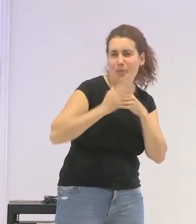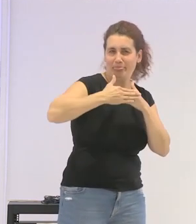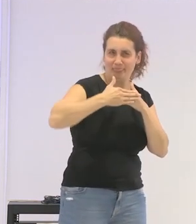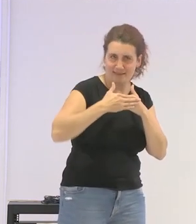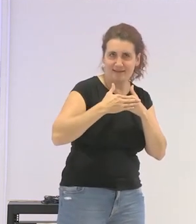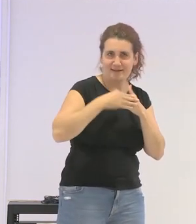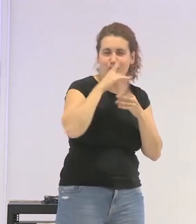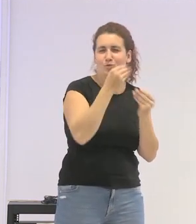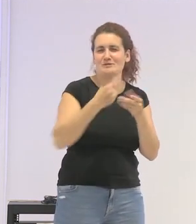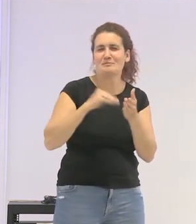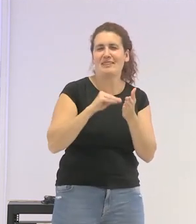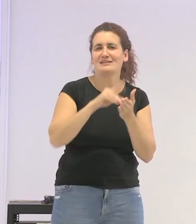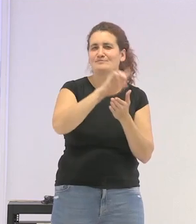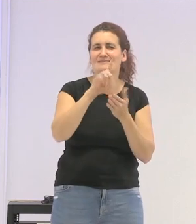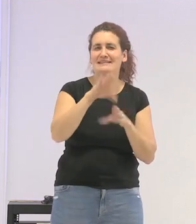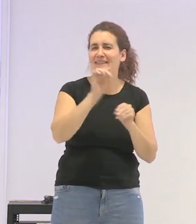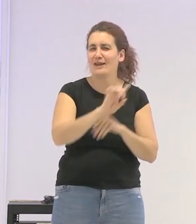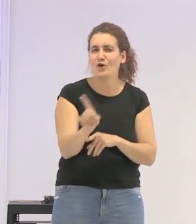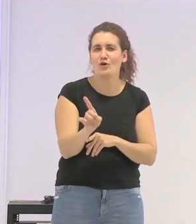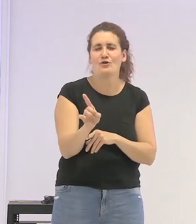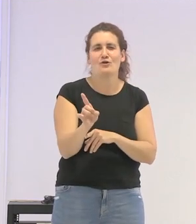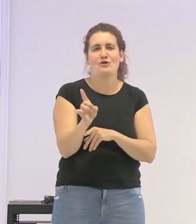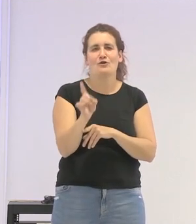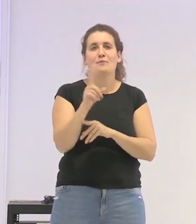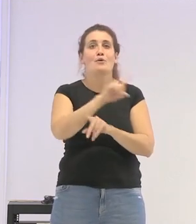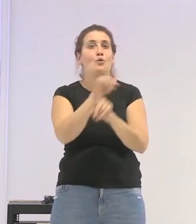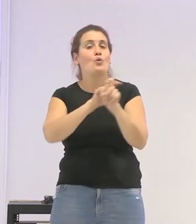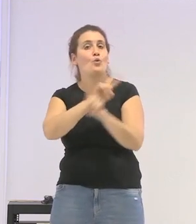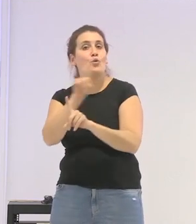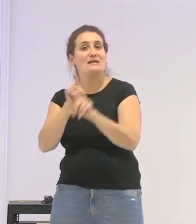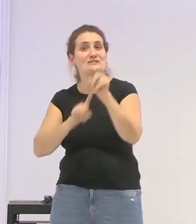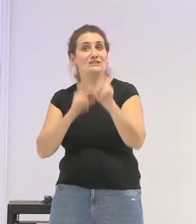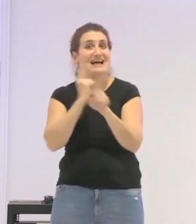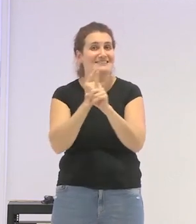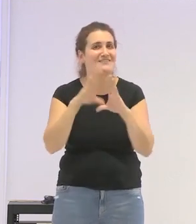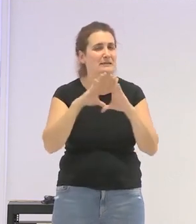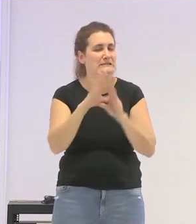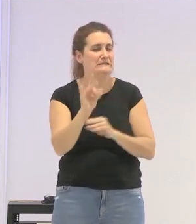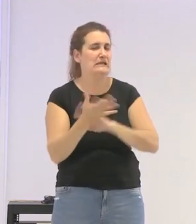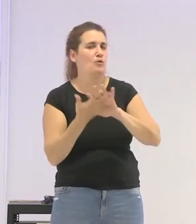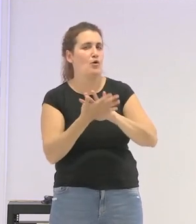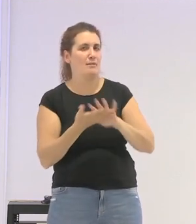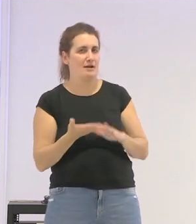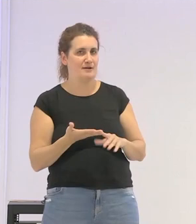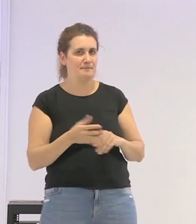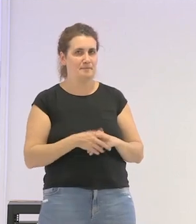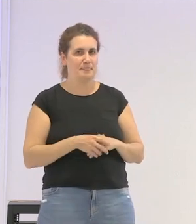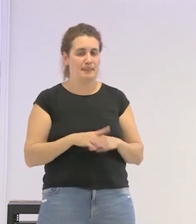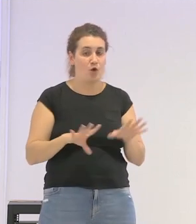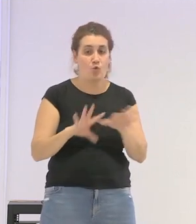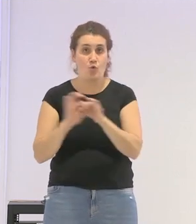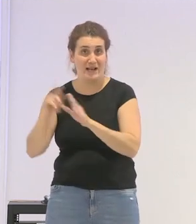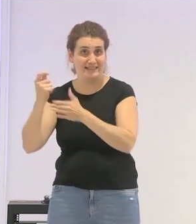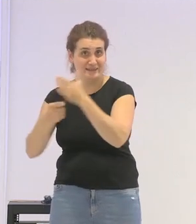veces no se entienden entre ellos en nada, pero justamente en cuestiones antifeministas sí, ¿no? Es lo que une a estas